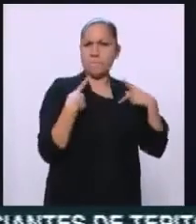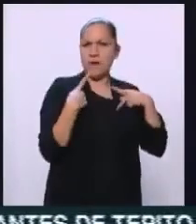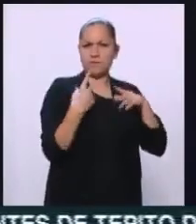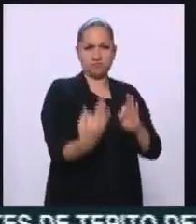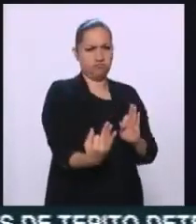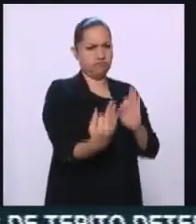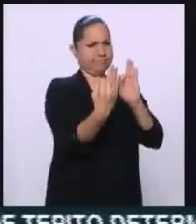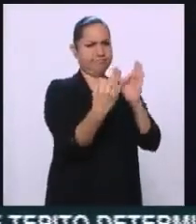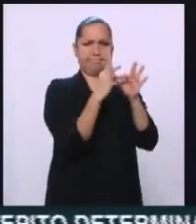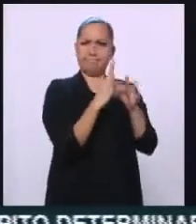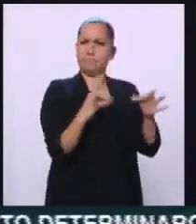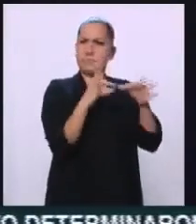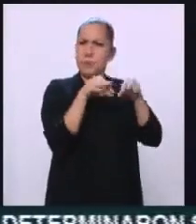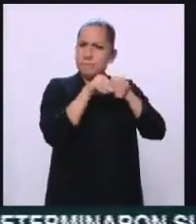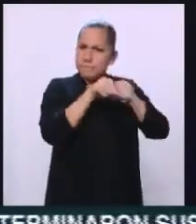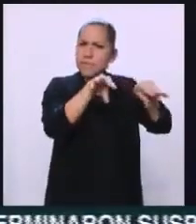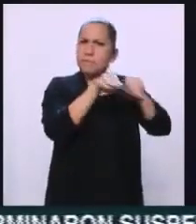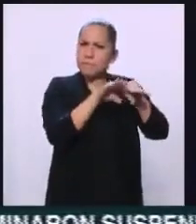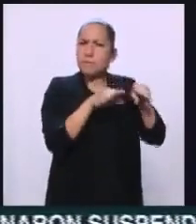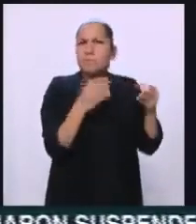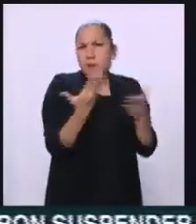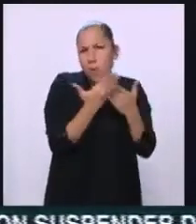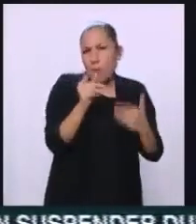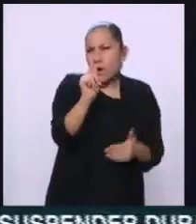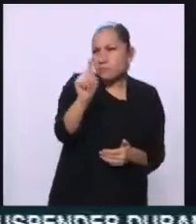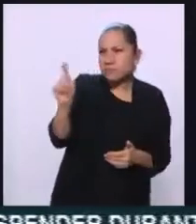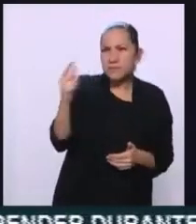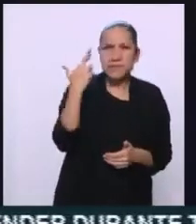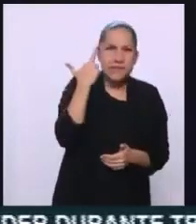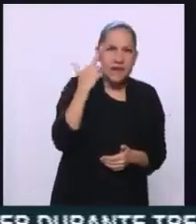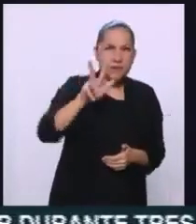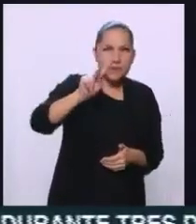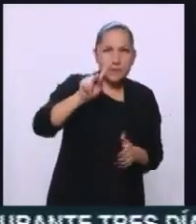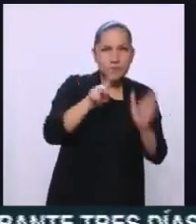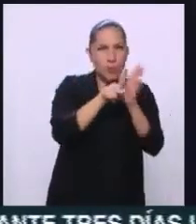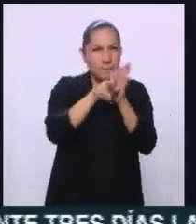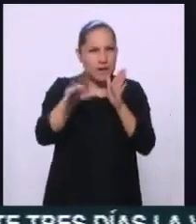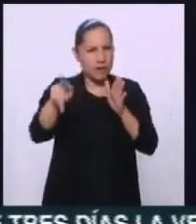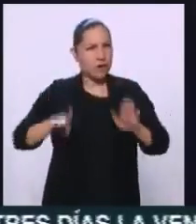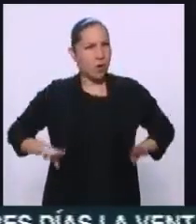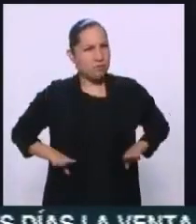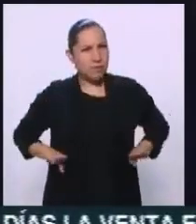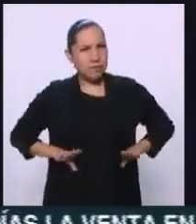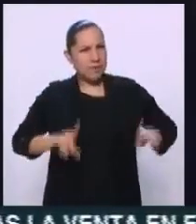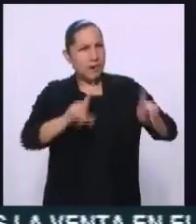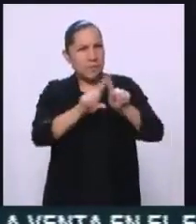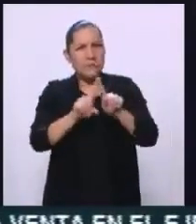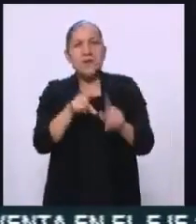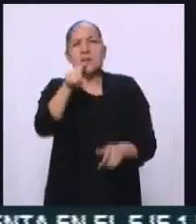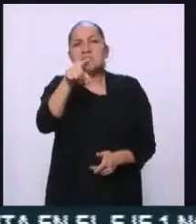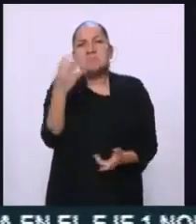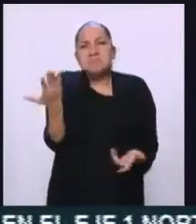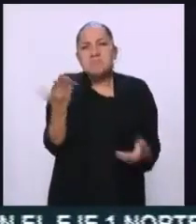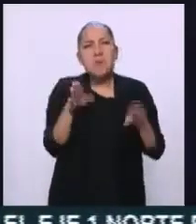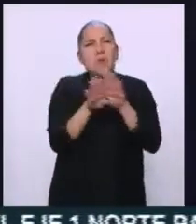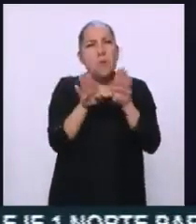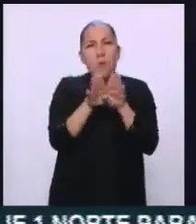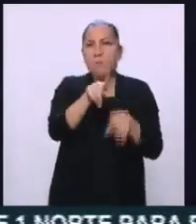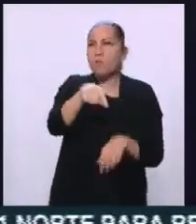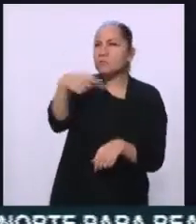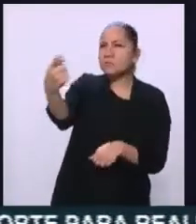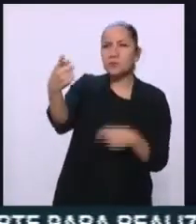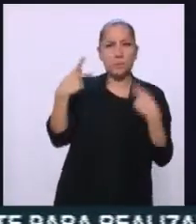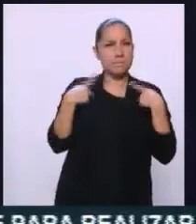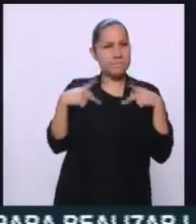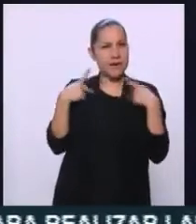son justamente los medios de comunicación. ¿Cómo describirías lo que estamos viviendo? Si alguien que no conociera nada de México leyera